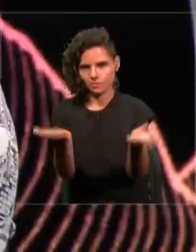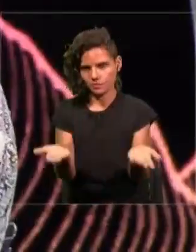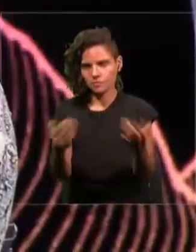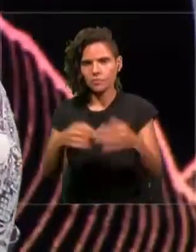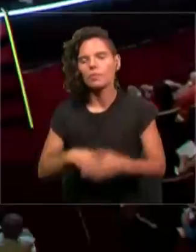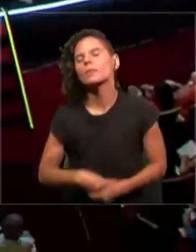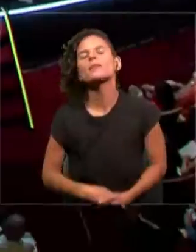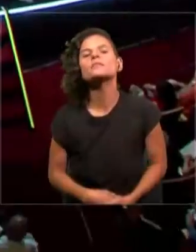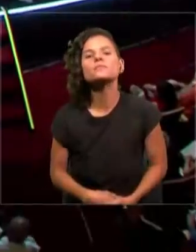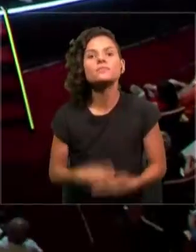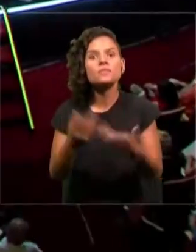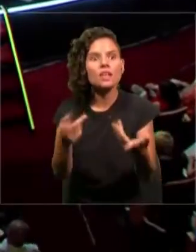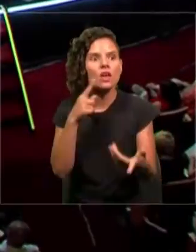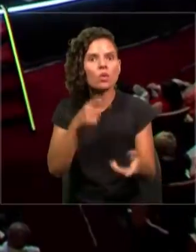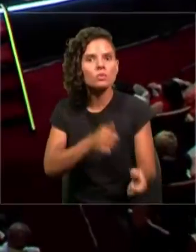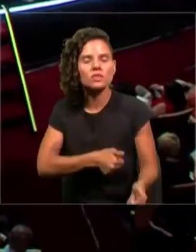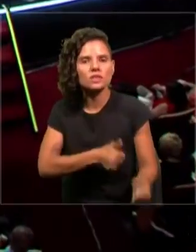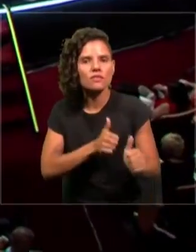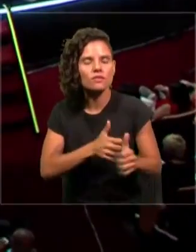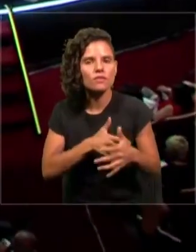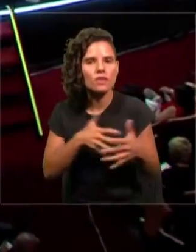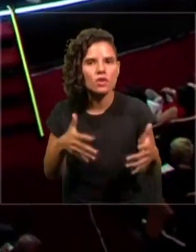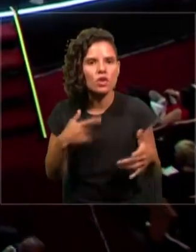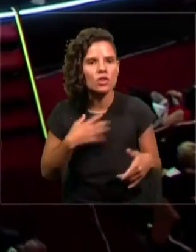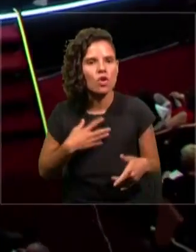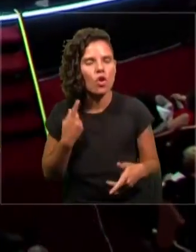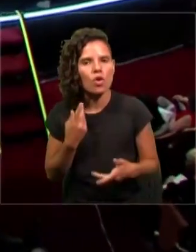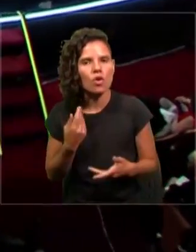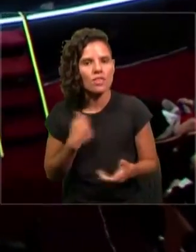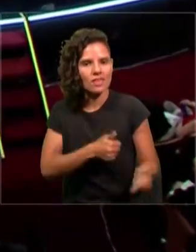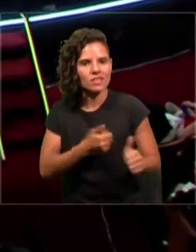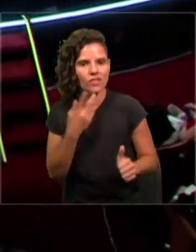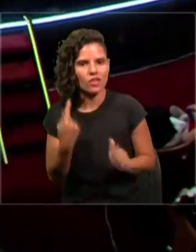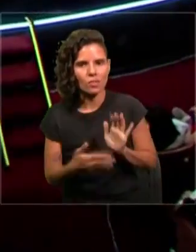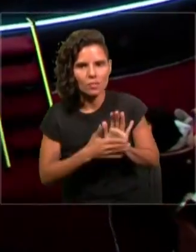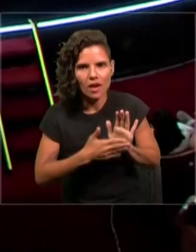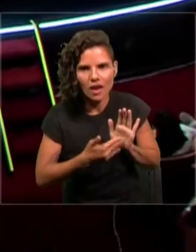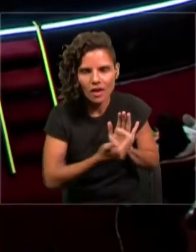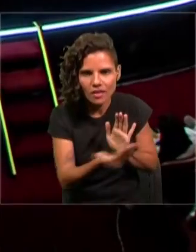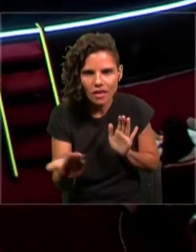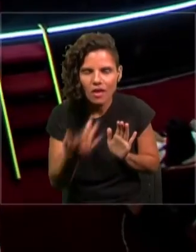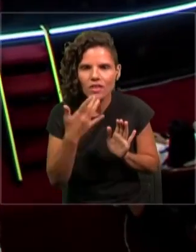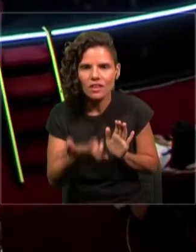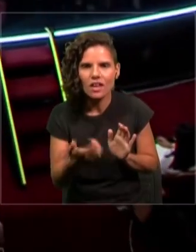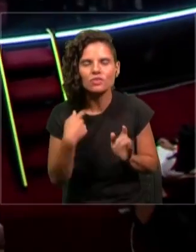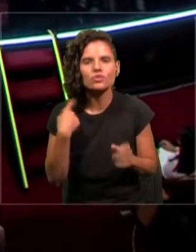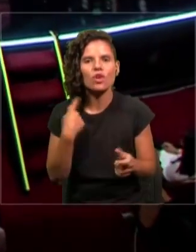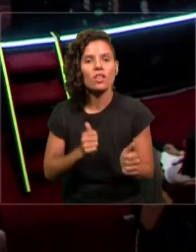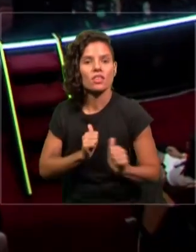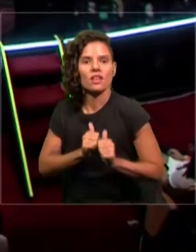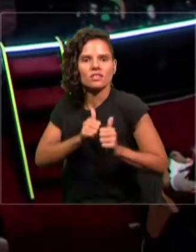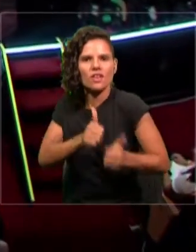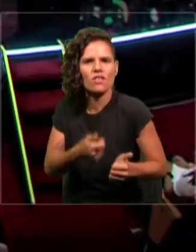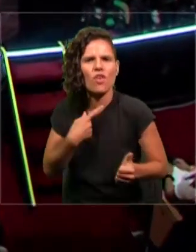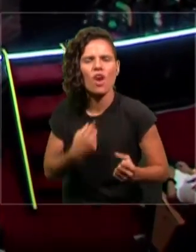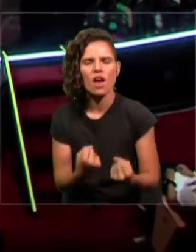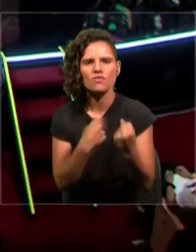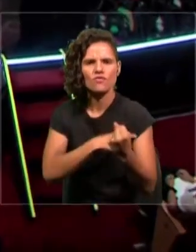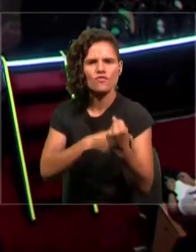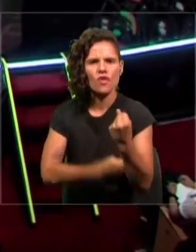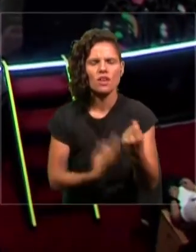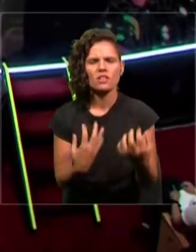desde luego, ese desafío que quiero traer hoy es el desafío a las llamadas fuerzas esenciales